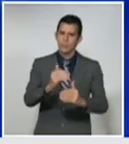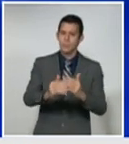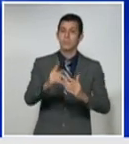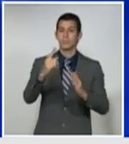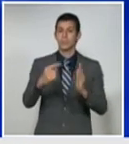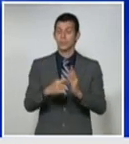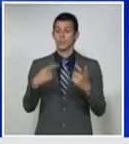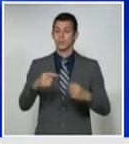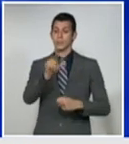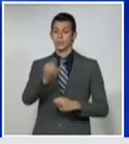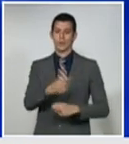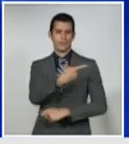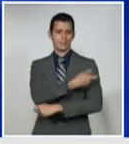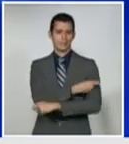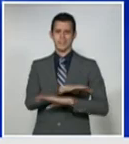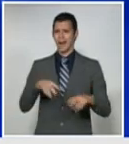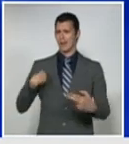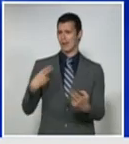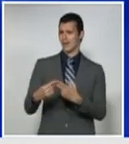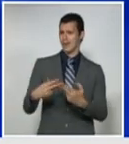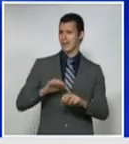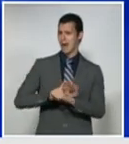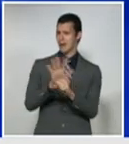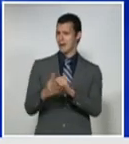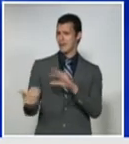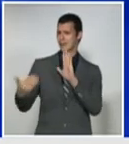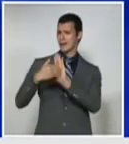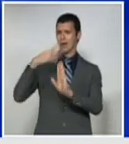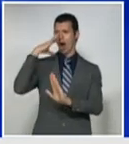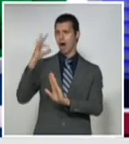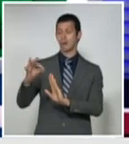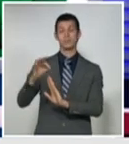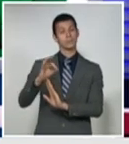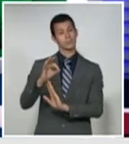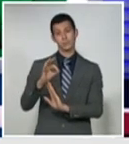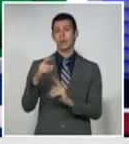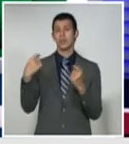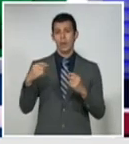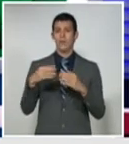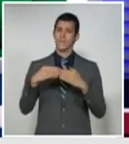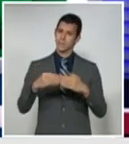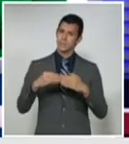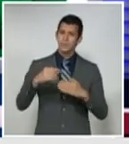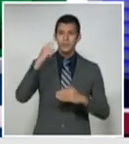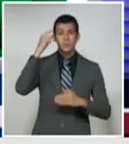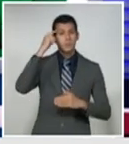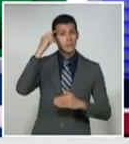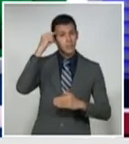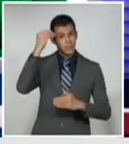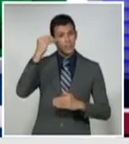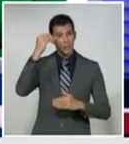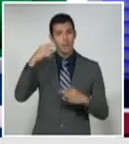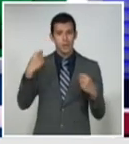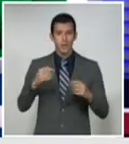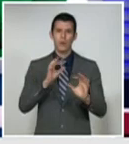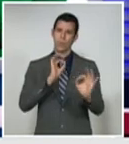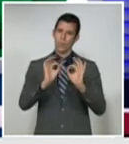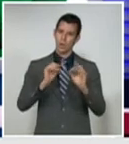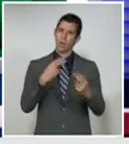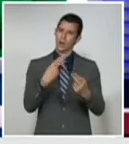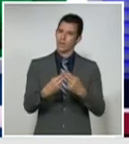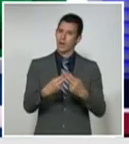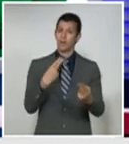cautelosa, de cordura. También a eso ha llamado nuestro presidente. Sí, de todas formas, mucha